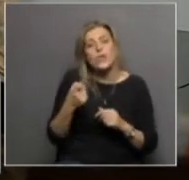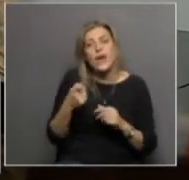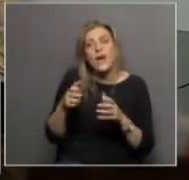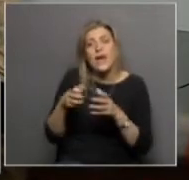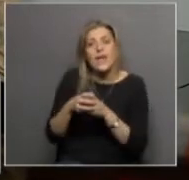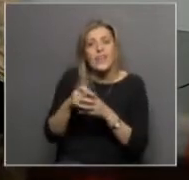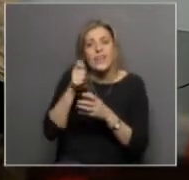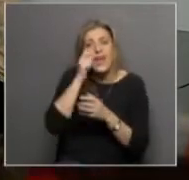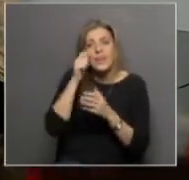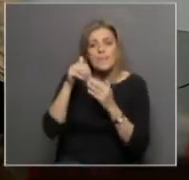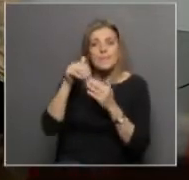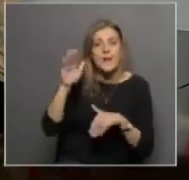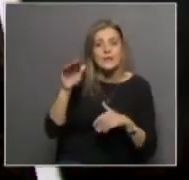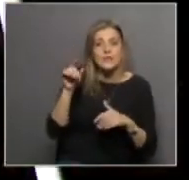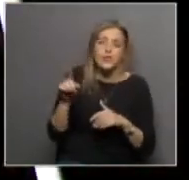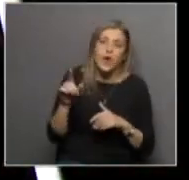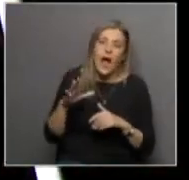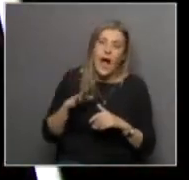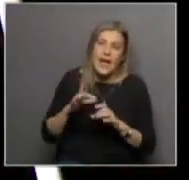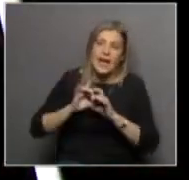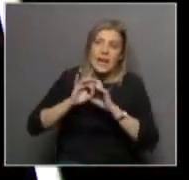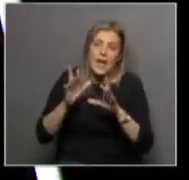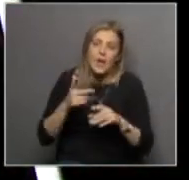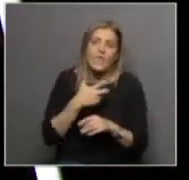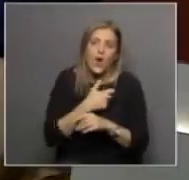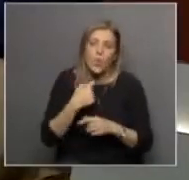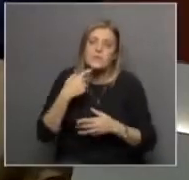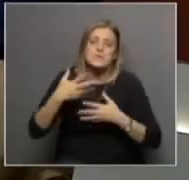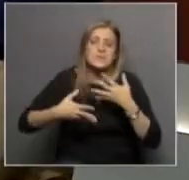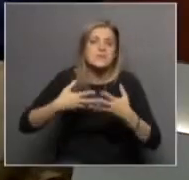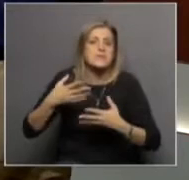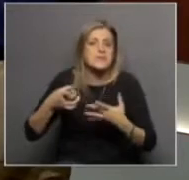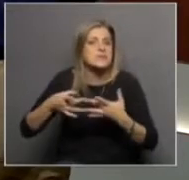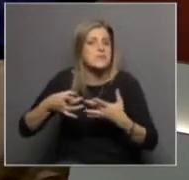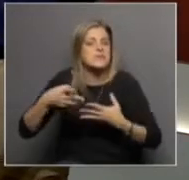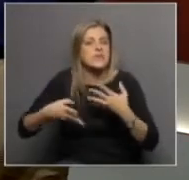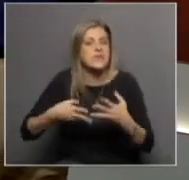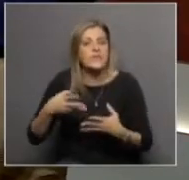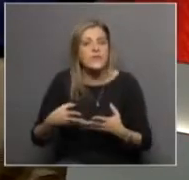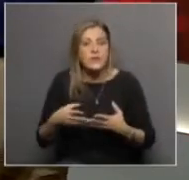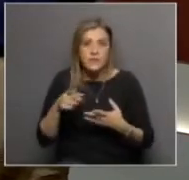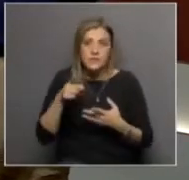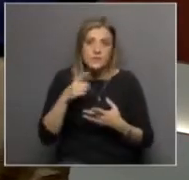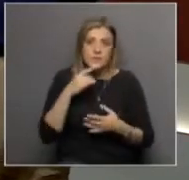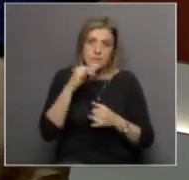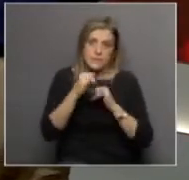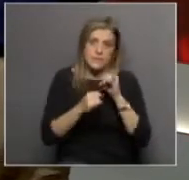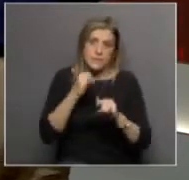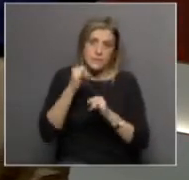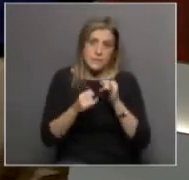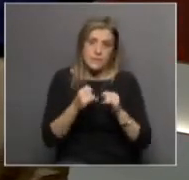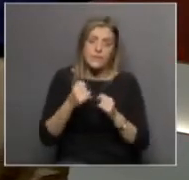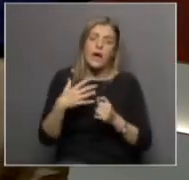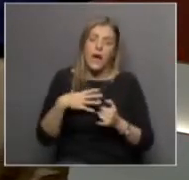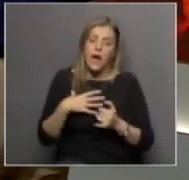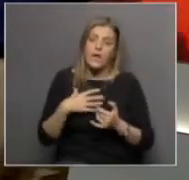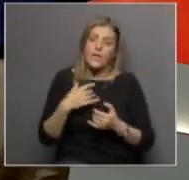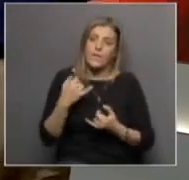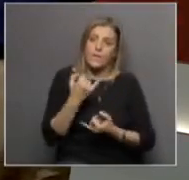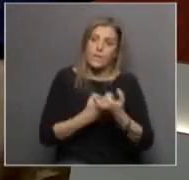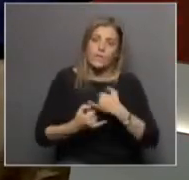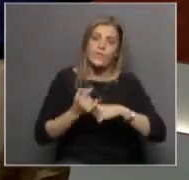mayor edad el efecto claro de la vacunación, ¿no? Bueno, estos datos son alentadores